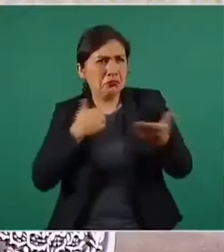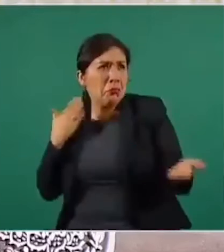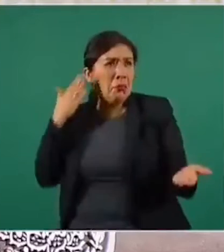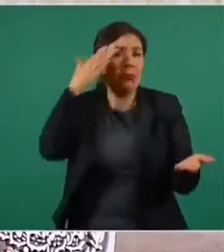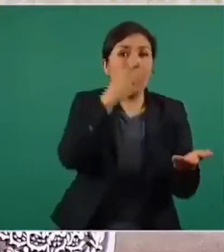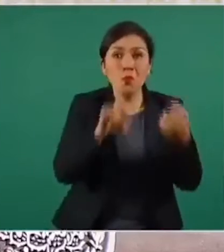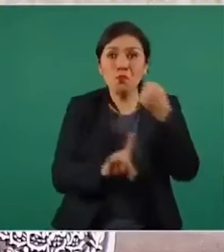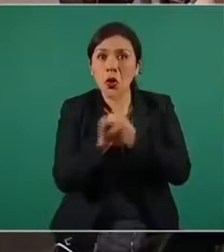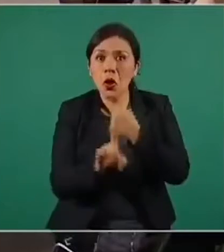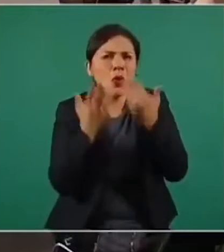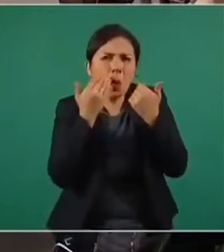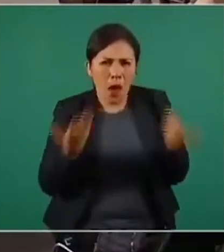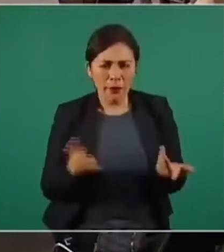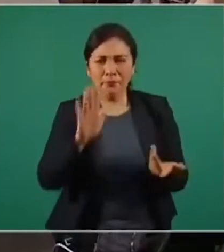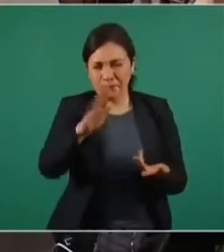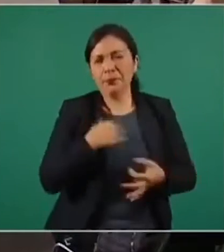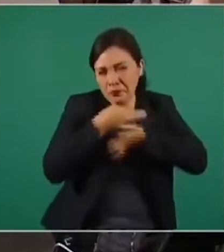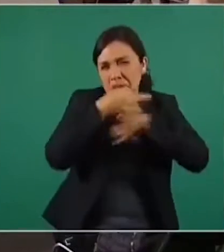voy a dar un dato